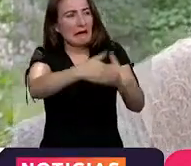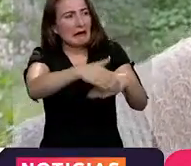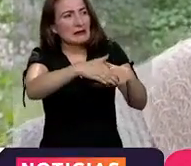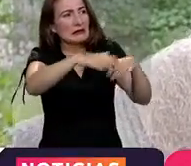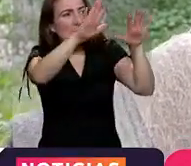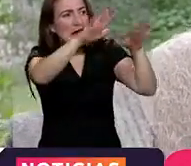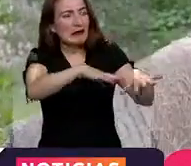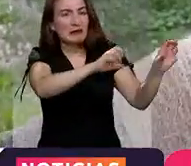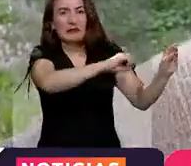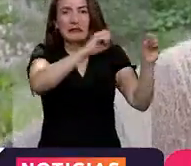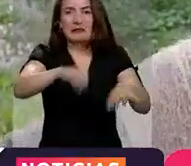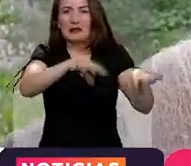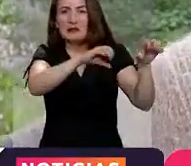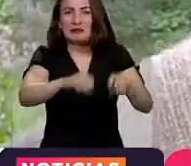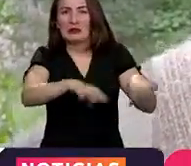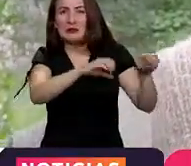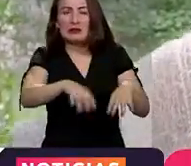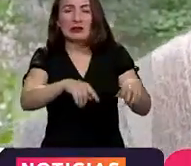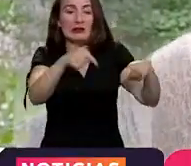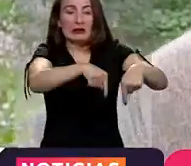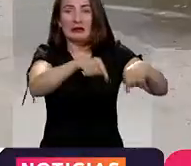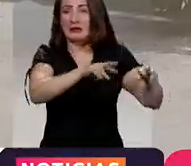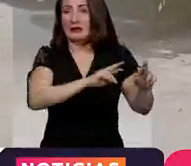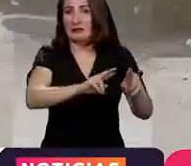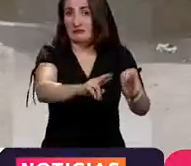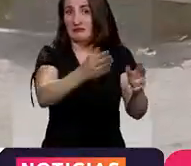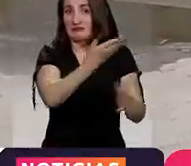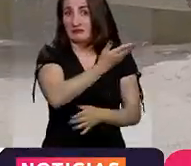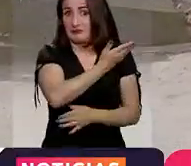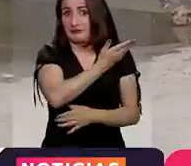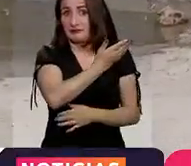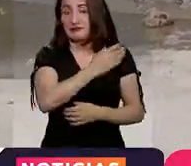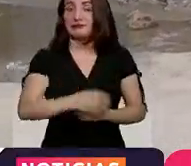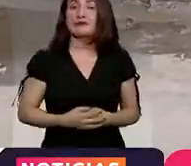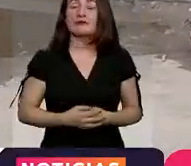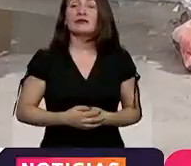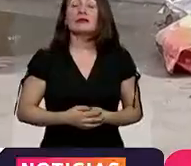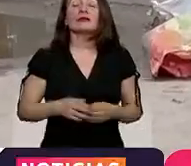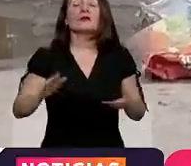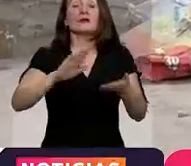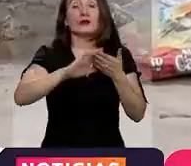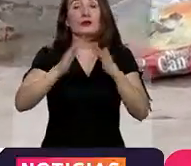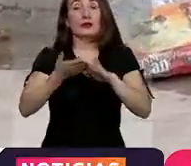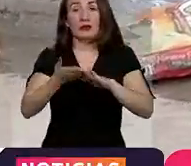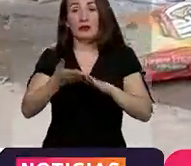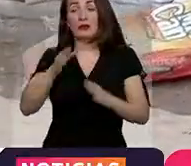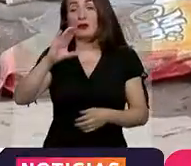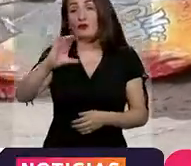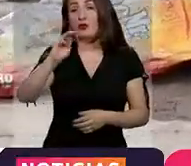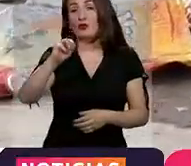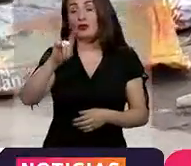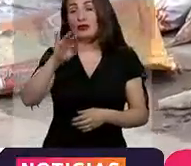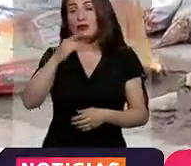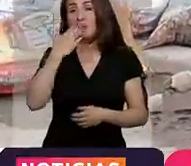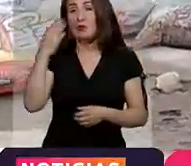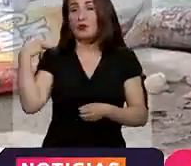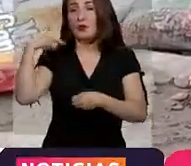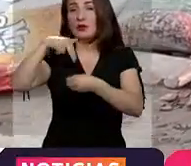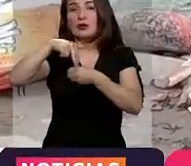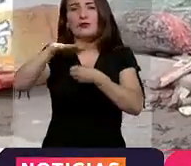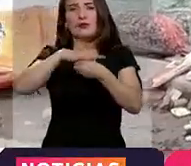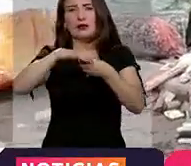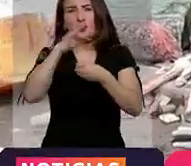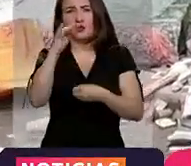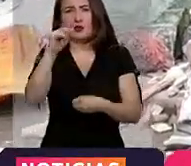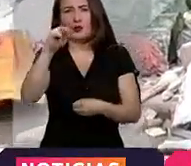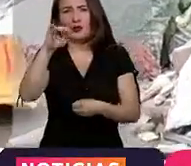no sirven y las terminan en este espacio. La comunidad muisca de Suba, que reside en el barrio Tuna Baja, hace un llamado a las autoridades